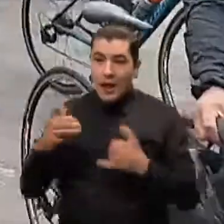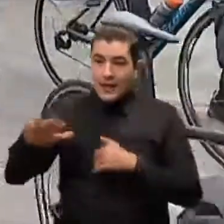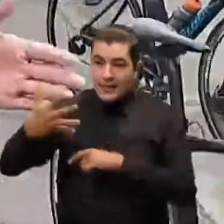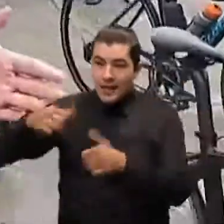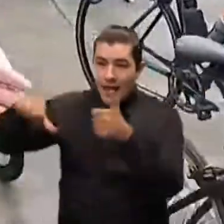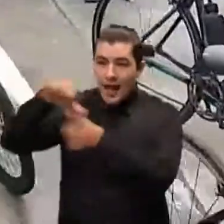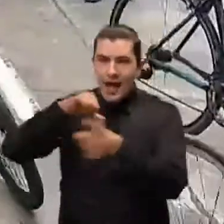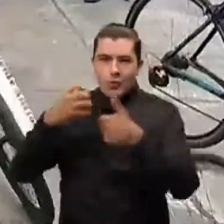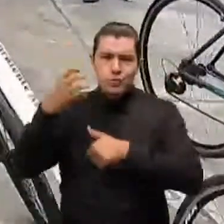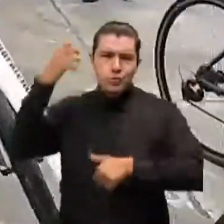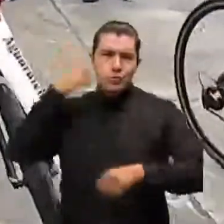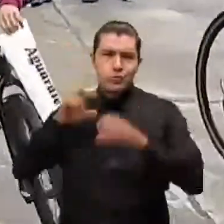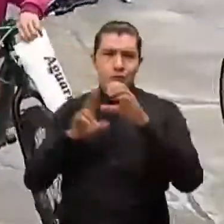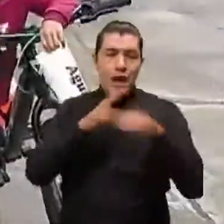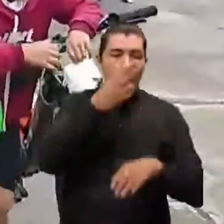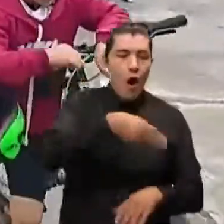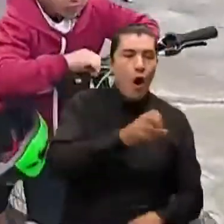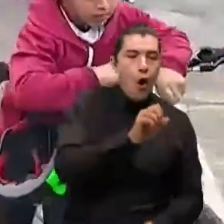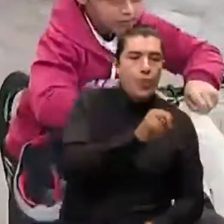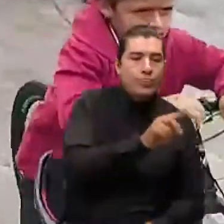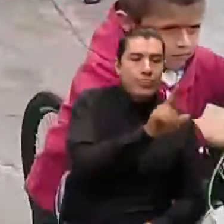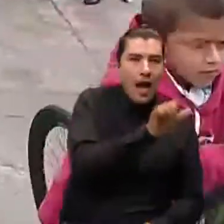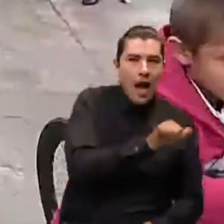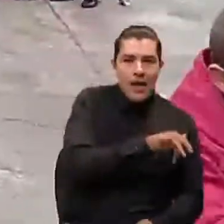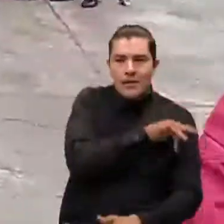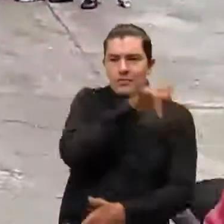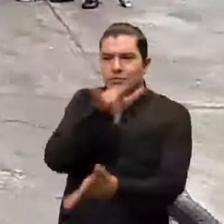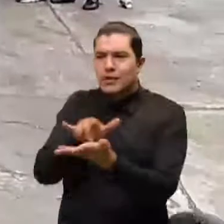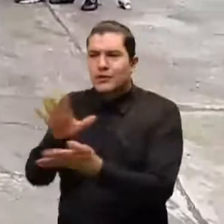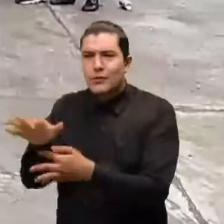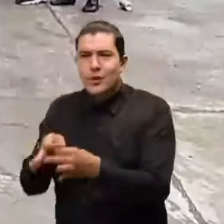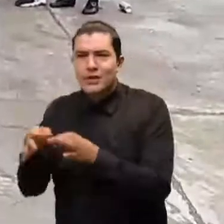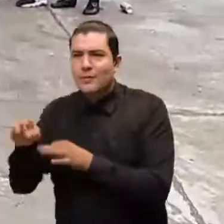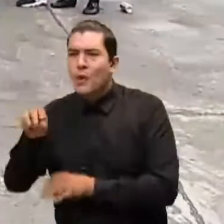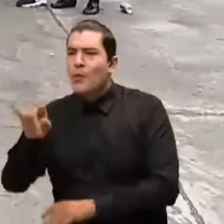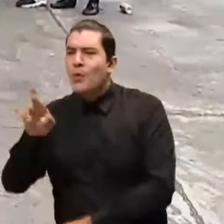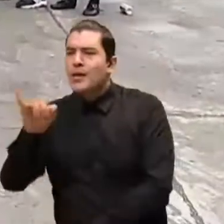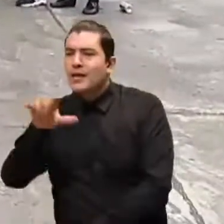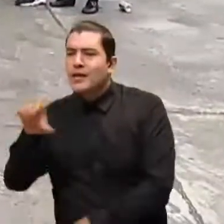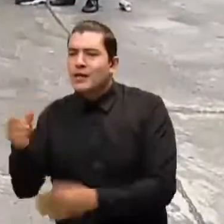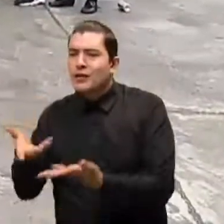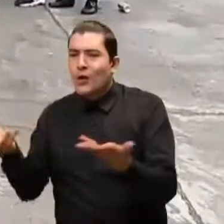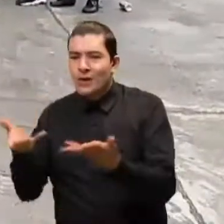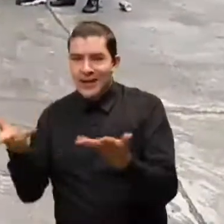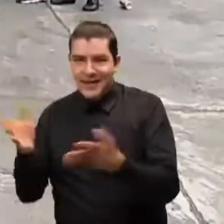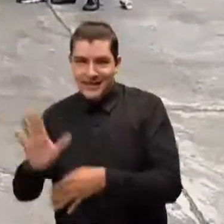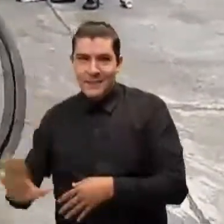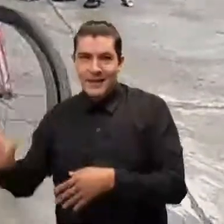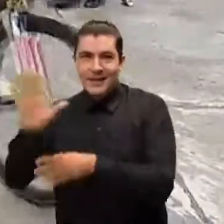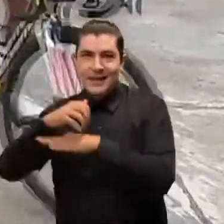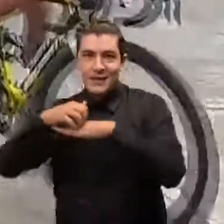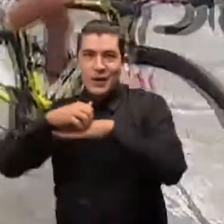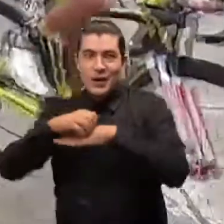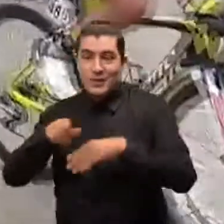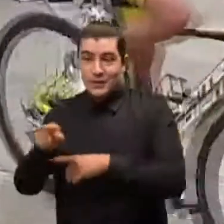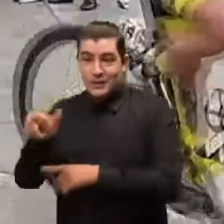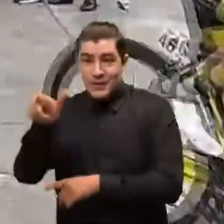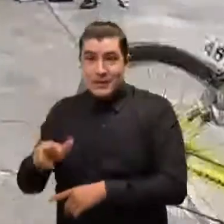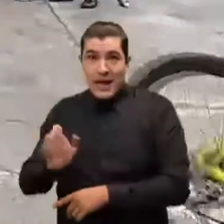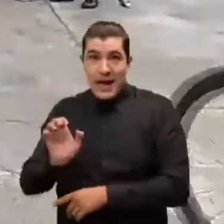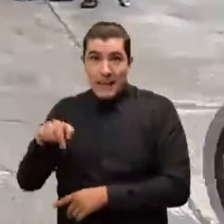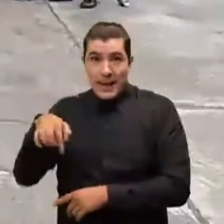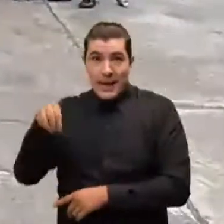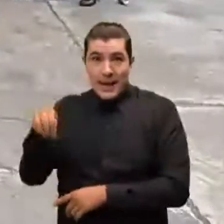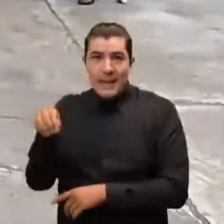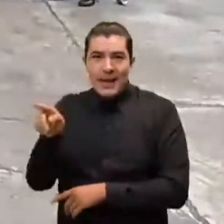RCN con salida en Honda y meta en el municipio de Murillo, esto en el departamento de Tolima. Victoria para un hombre del EPM Scott,